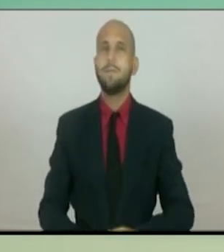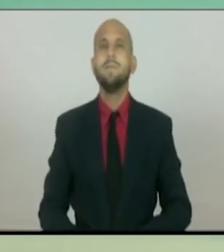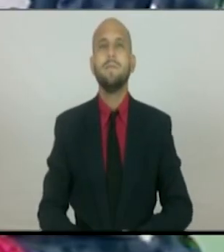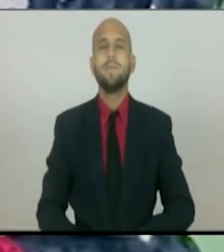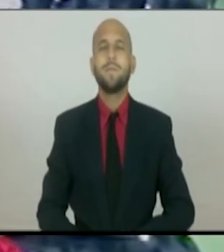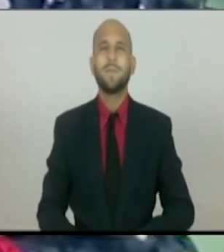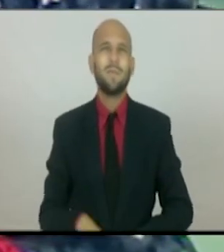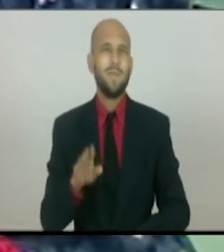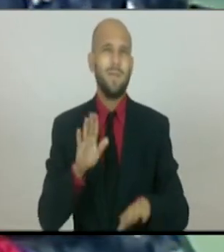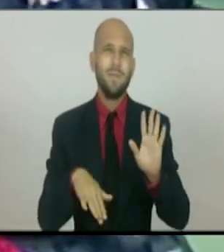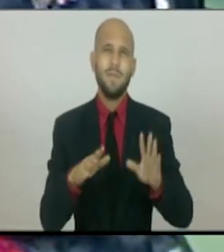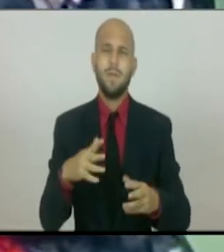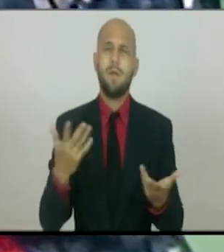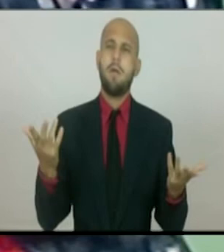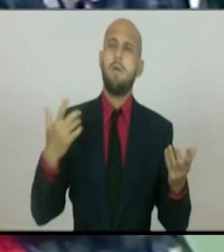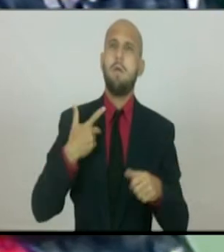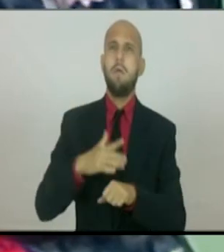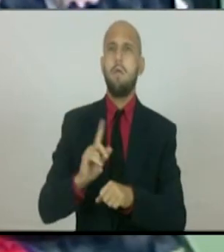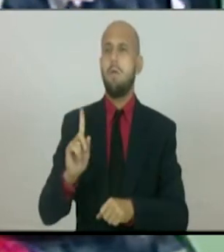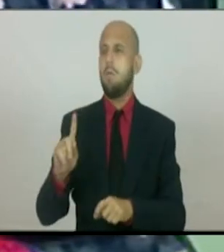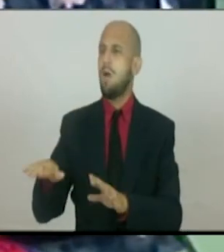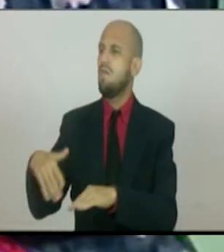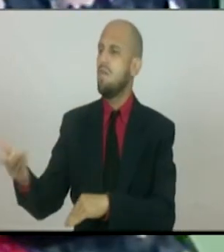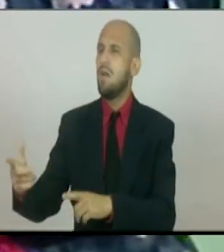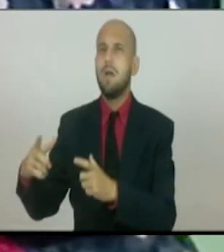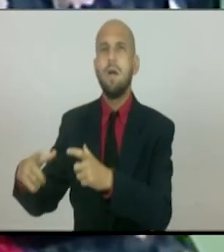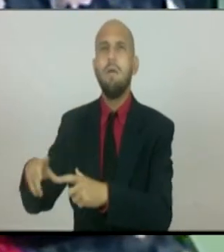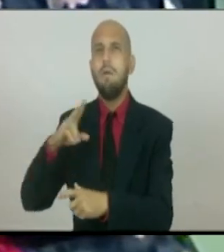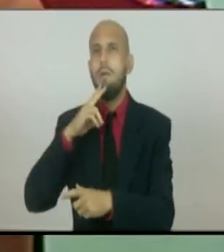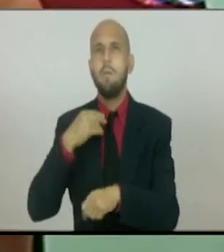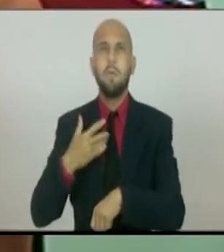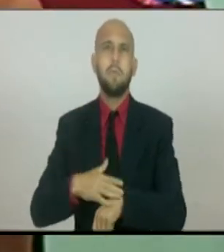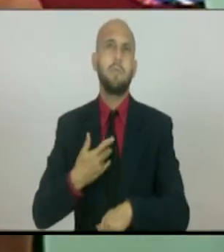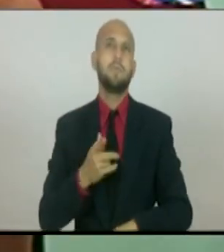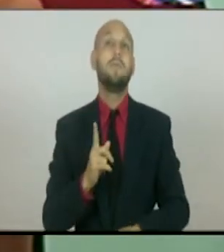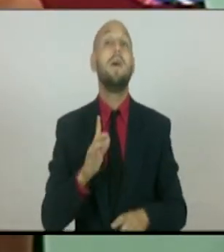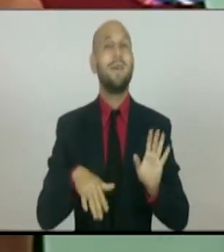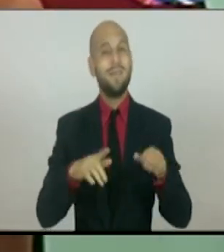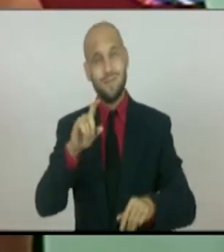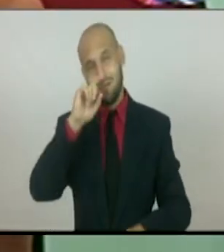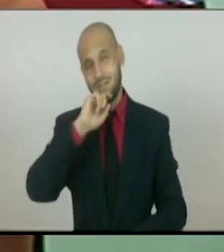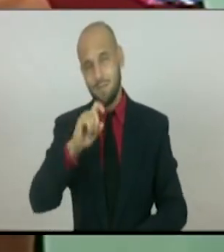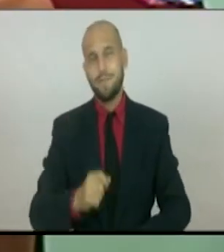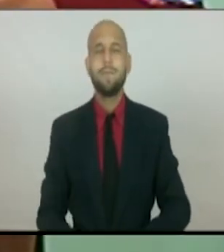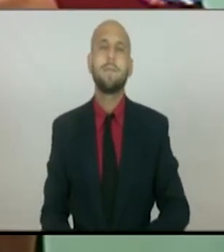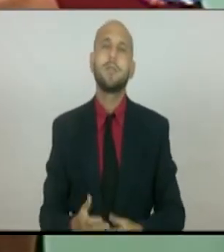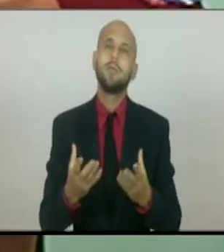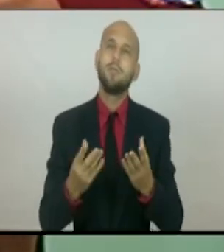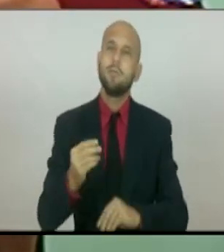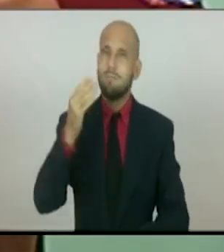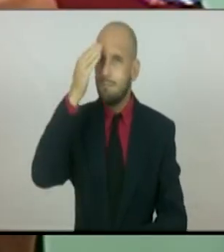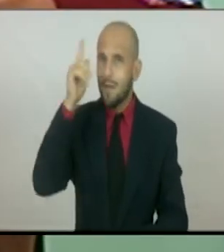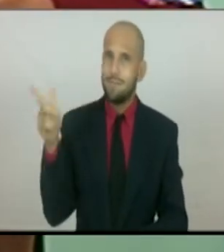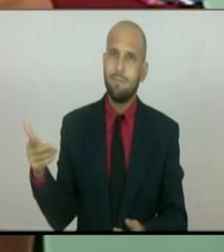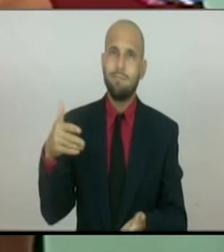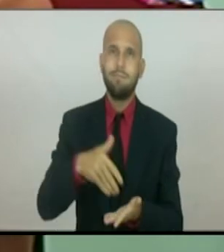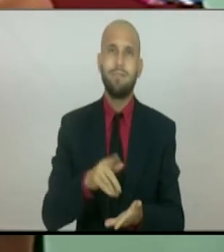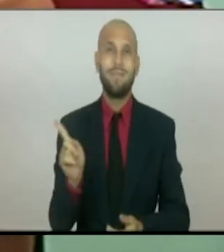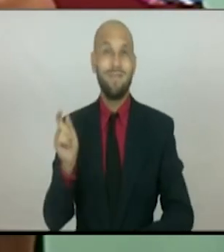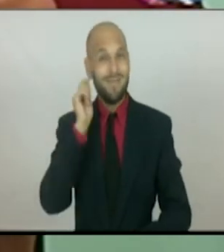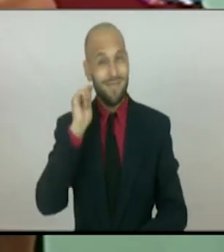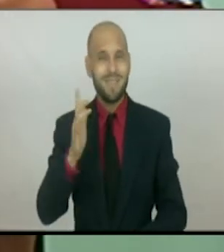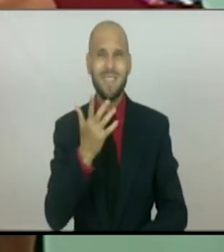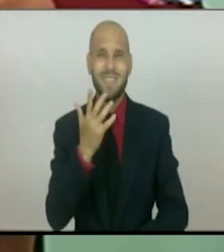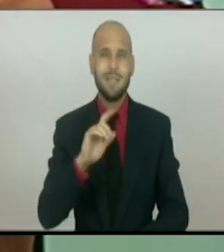polémico también. Exactamente. Bueno, pues muchísimas gracias por llegar hasta nuestro programa, a la subdirectora